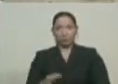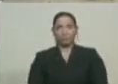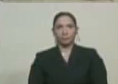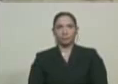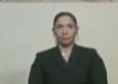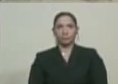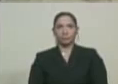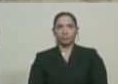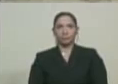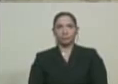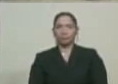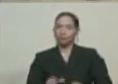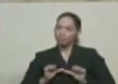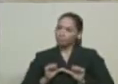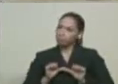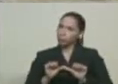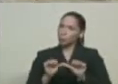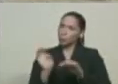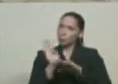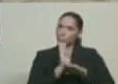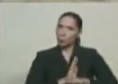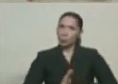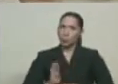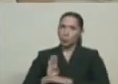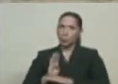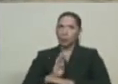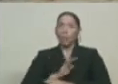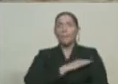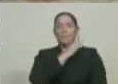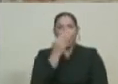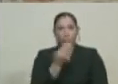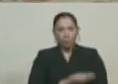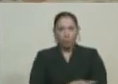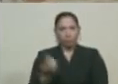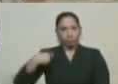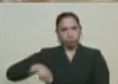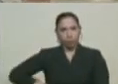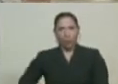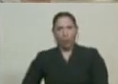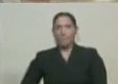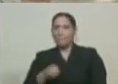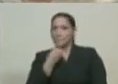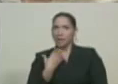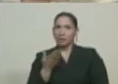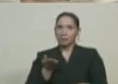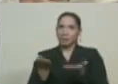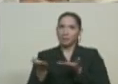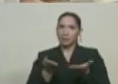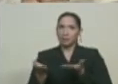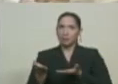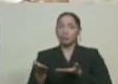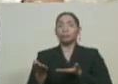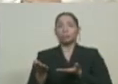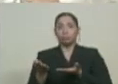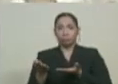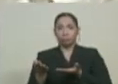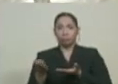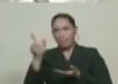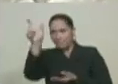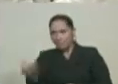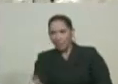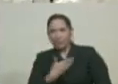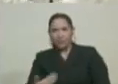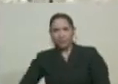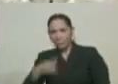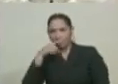preserven, conserven el poder de adquisición de bienes y servicios. Ha sido el jefe de Estado, como lo dijo anoche,